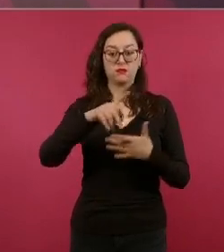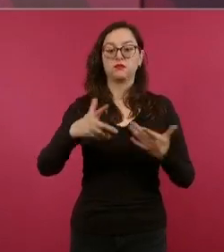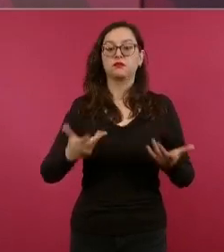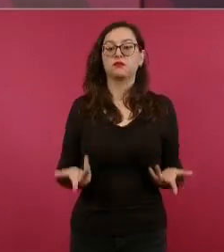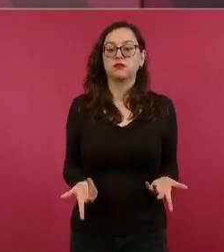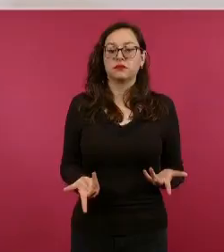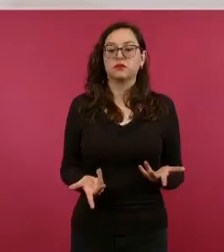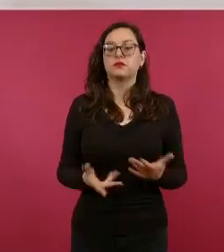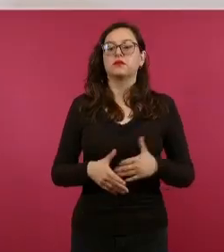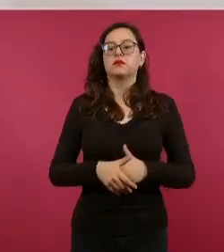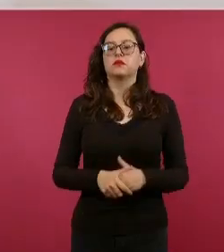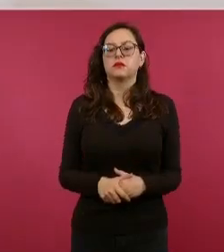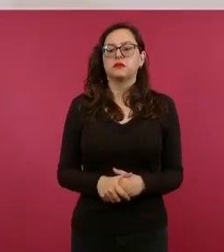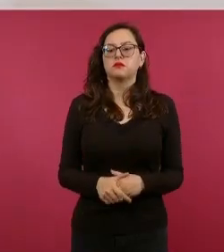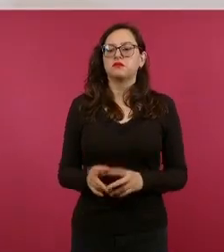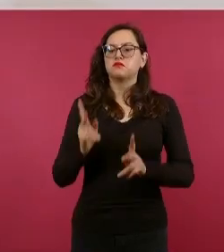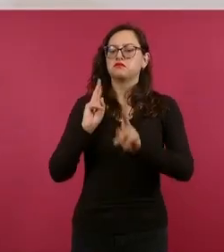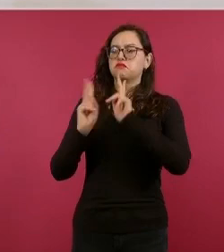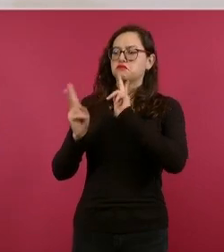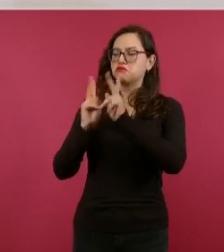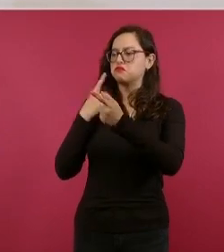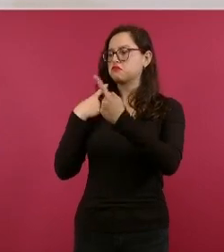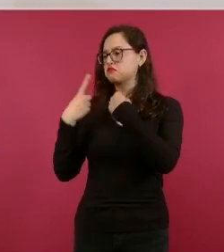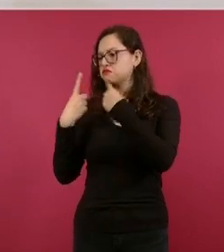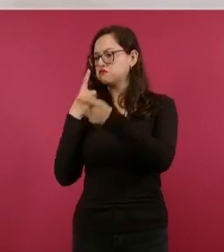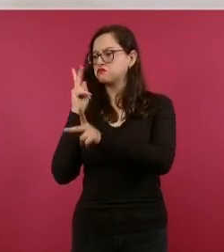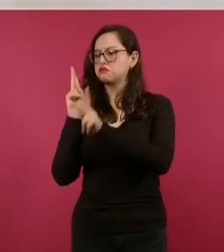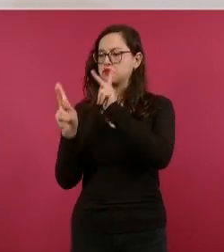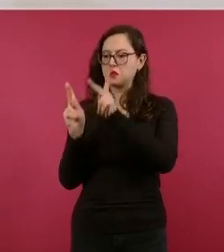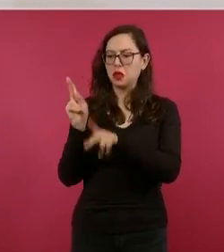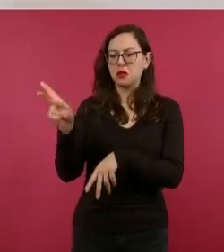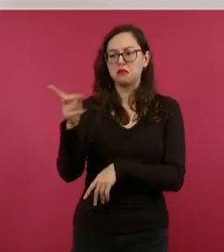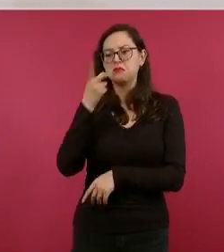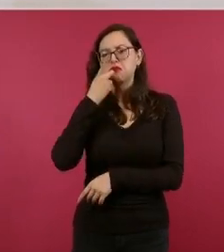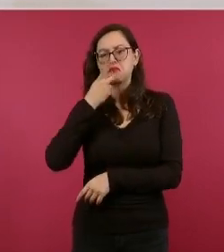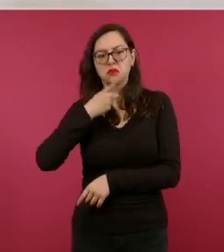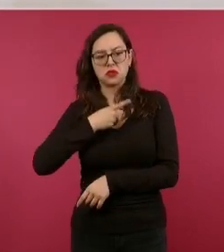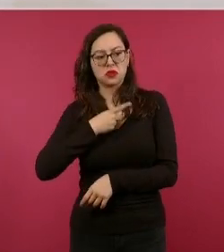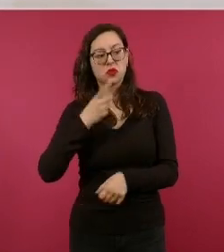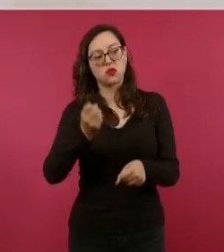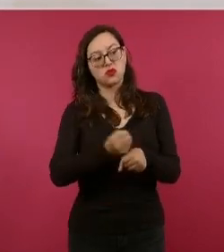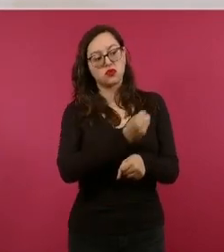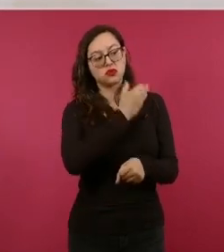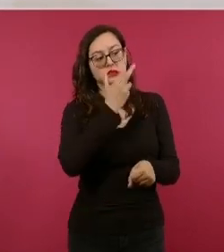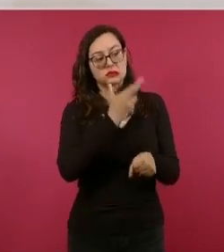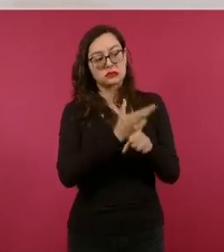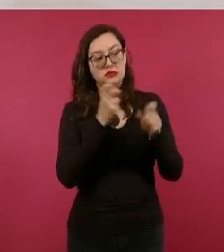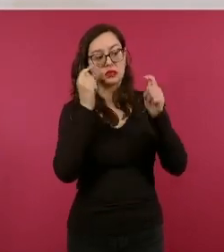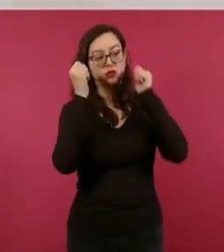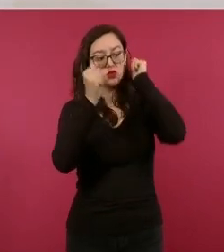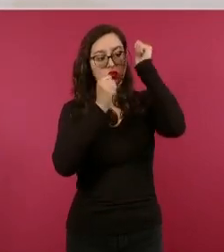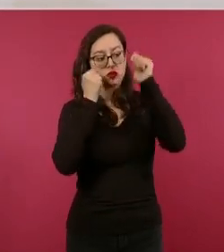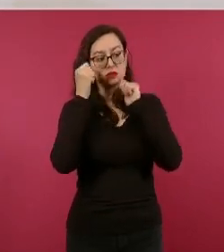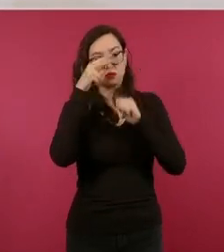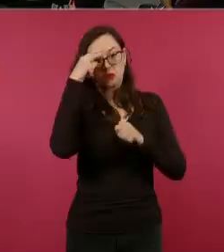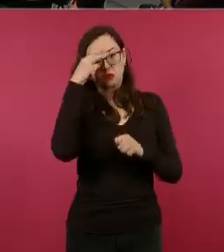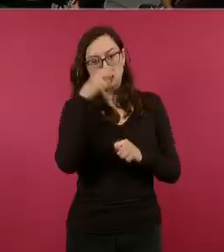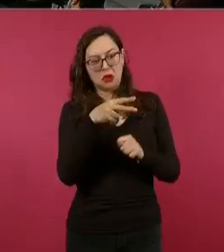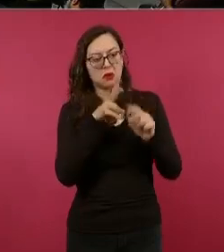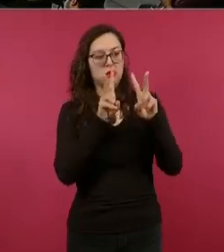me comentó que se había reunido con el secretario de Turismo para lo de los